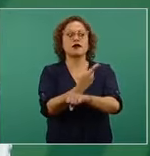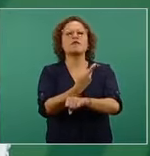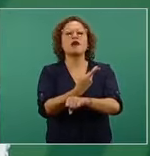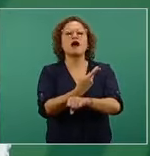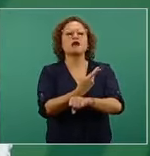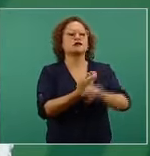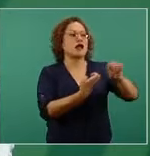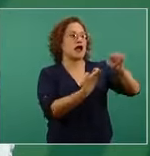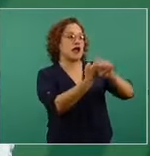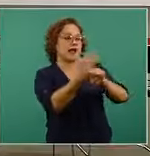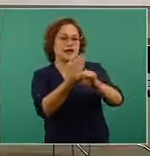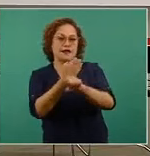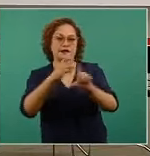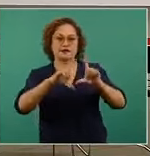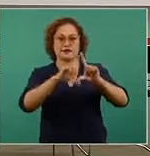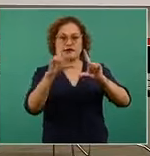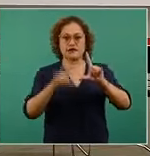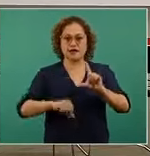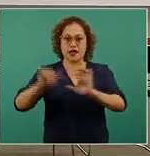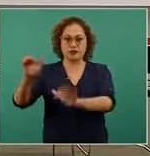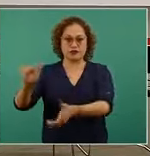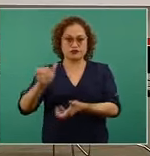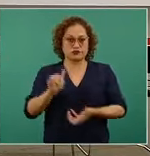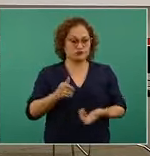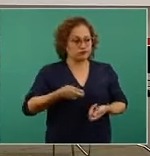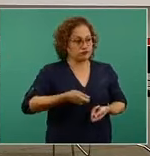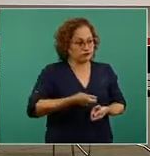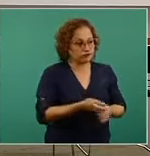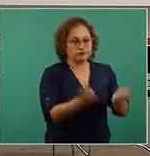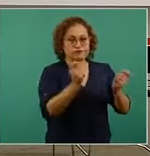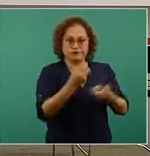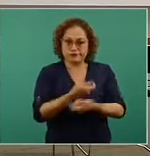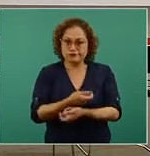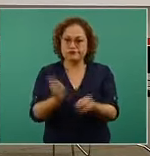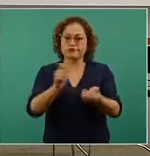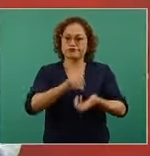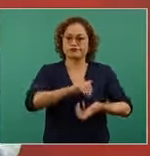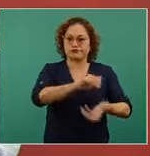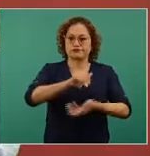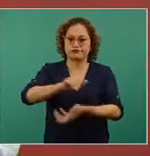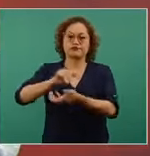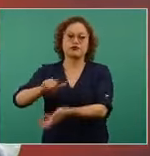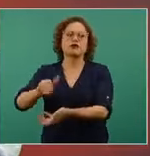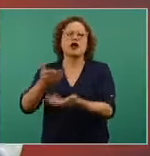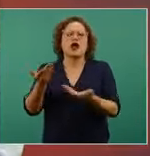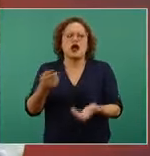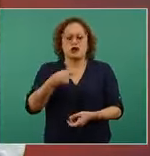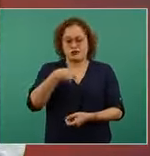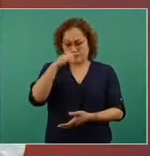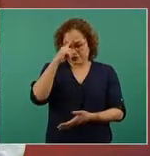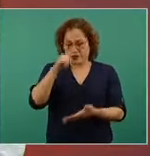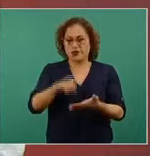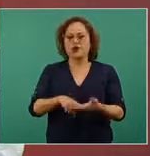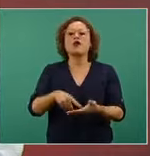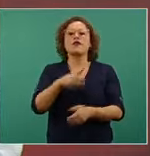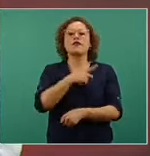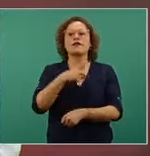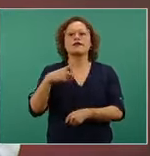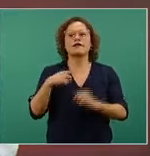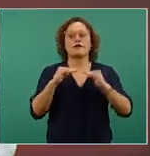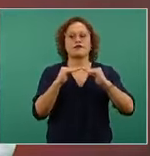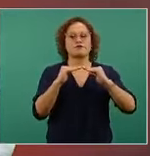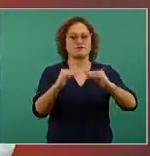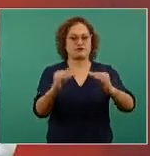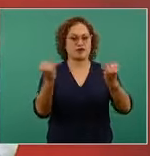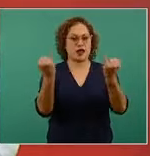tengo entendido que pues la estrategia que se tiene establecida es que se se distribuyan equitativamente a las entidades